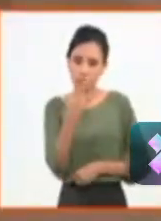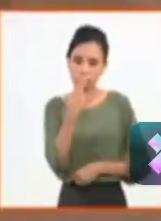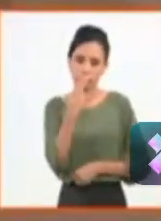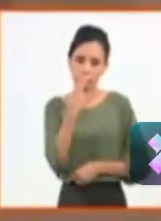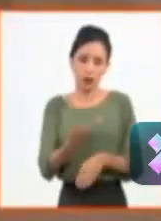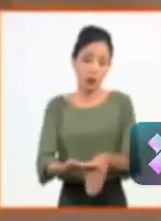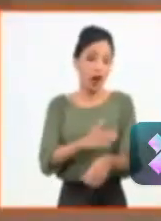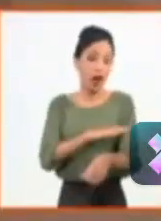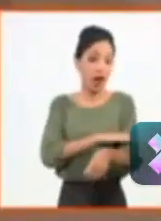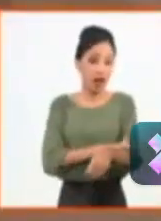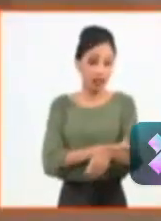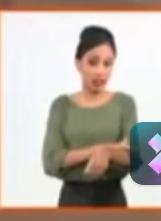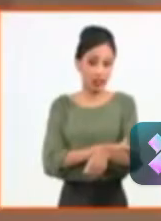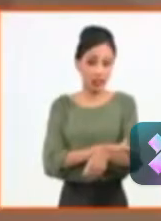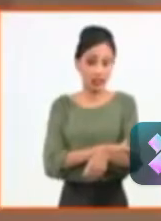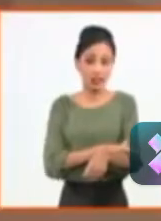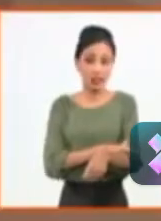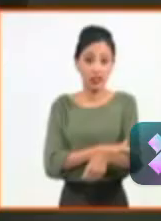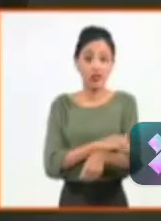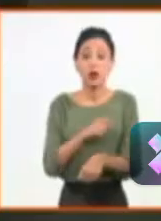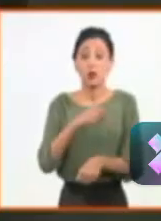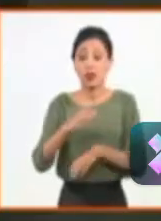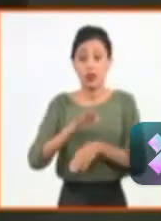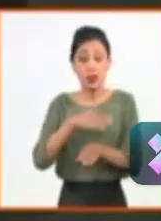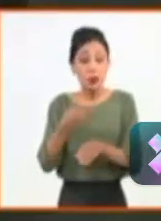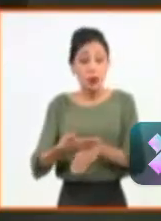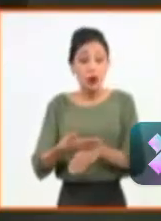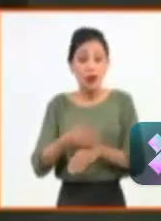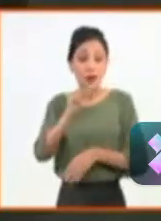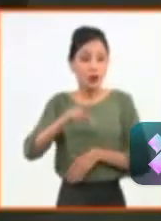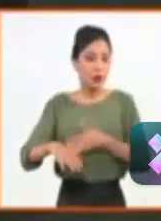que el proceso respiratorio se complique.